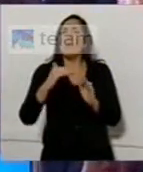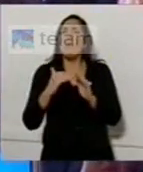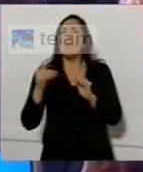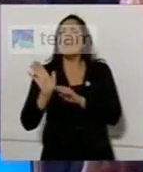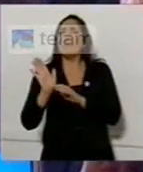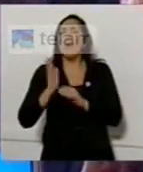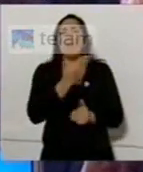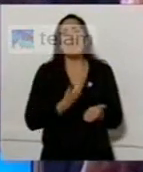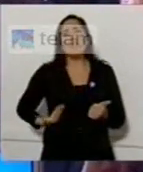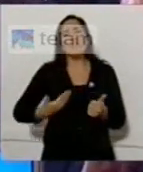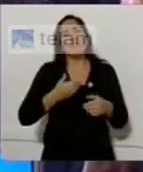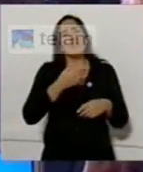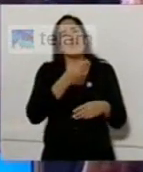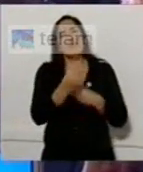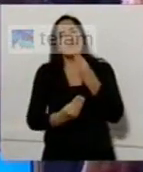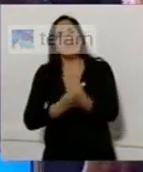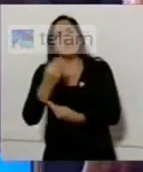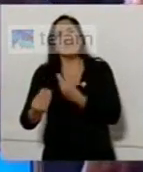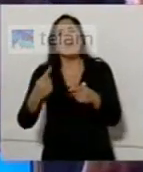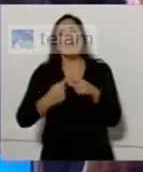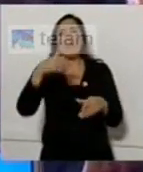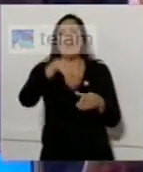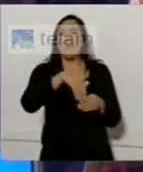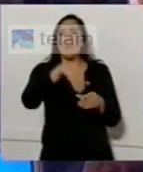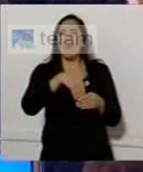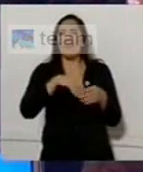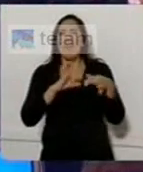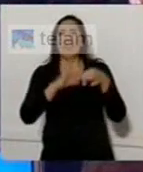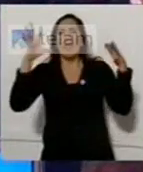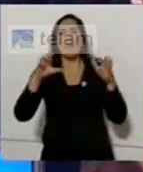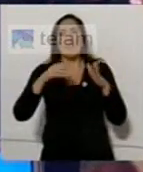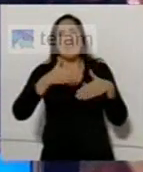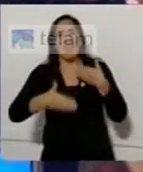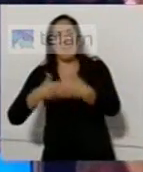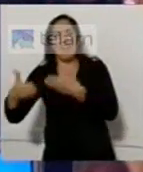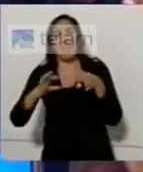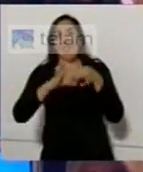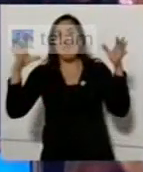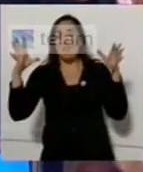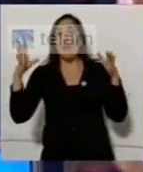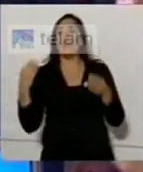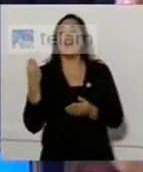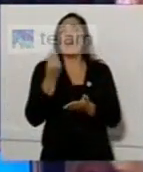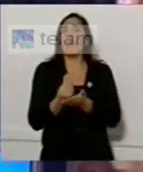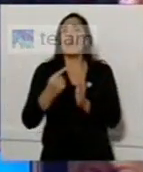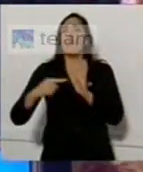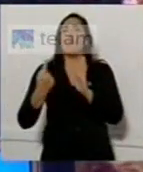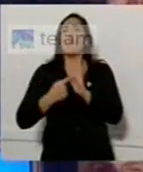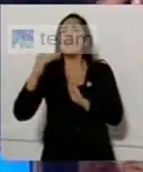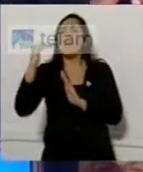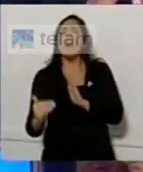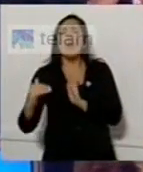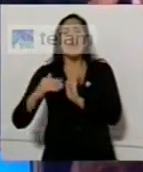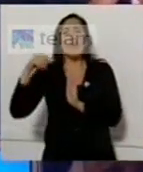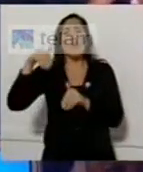de todos los procesos democráticos y sin proscripciones de elecciones, en el que menos votos había